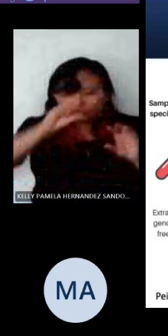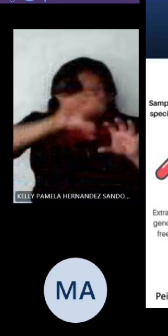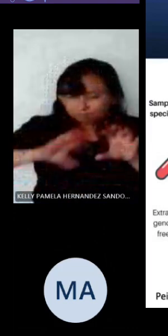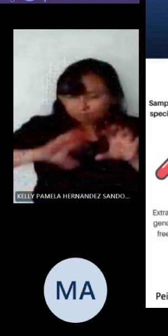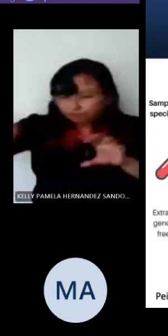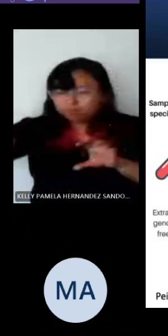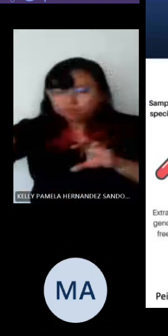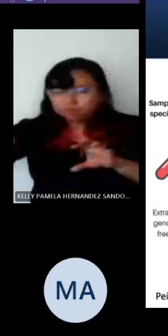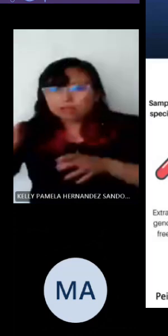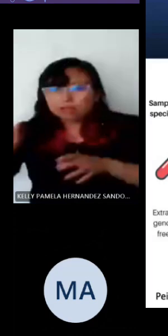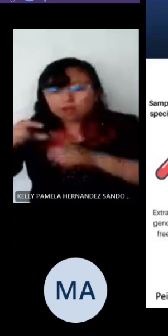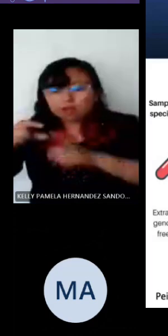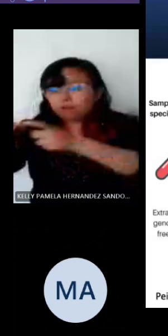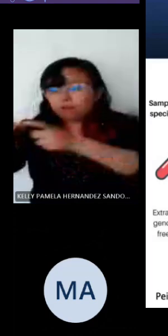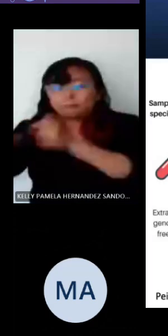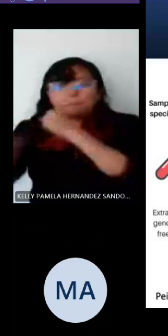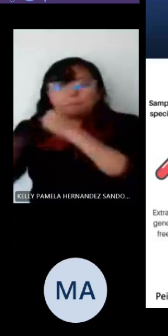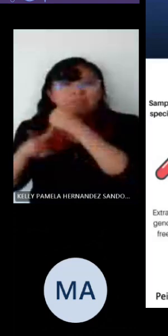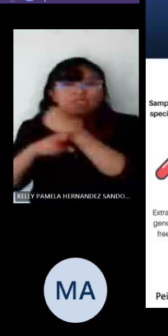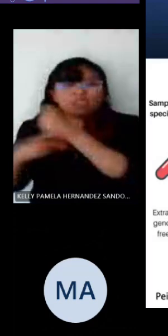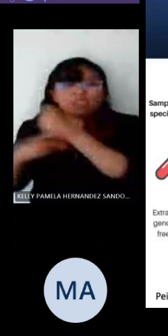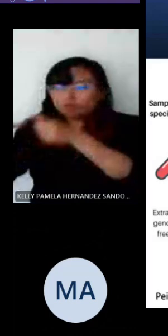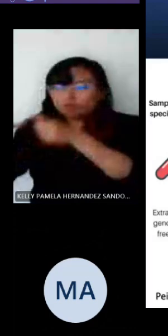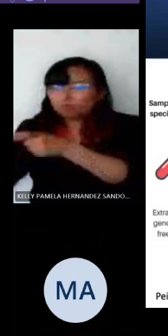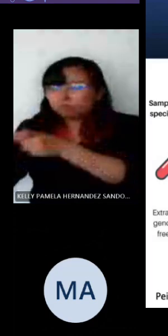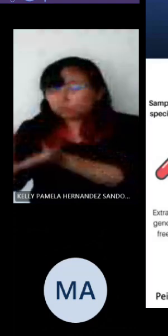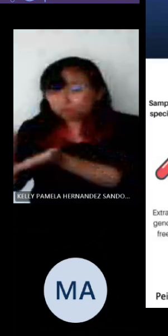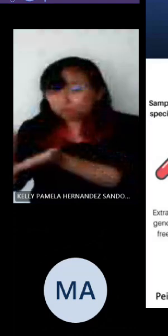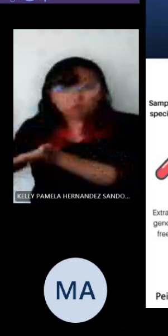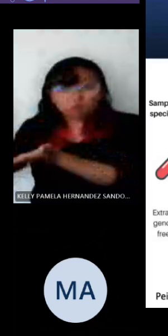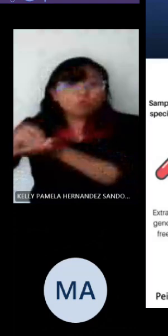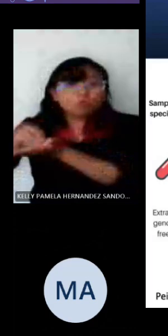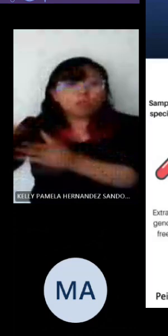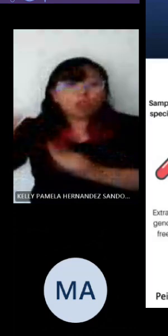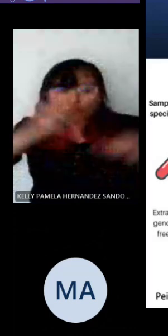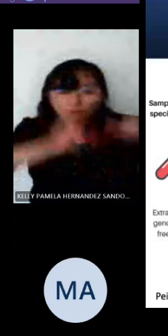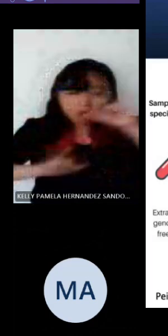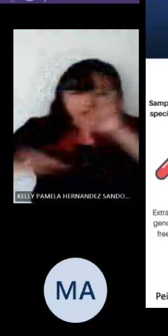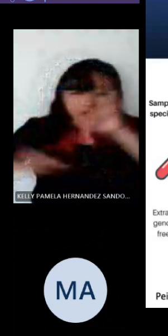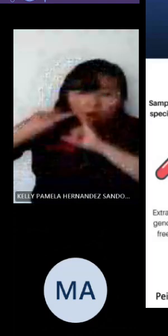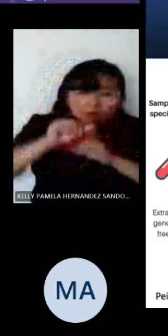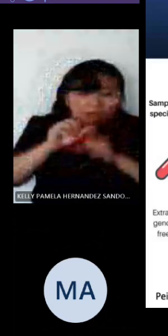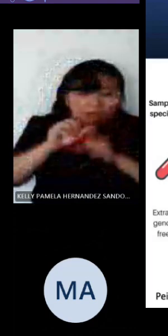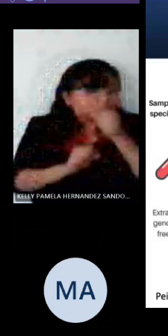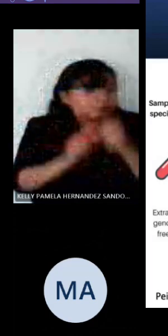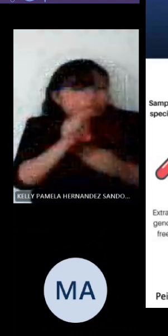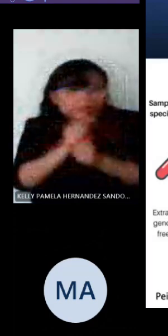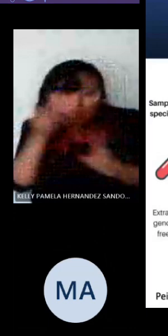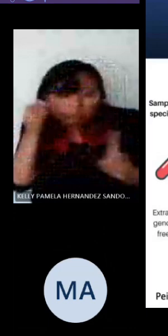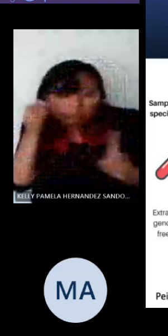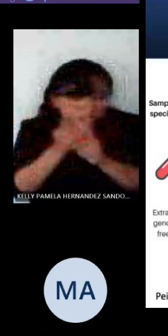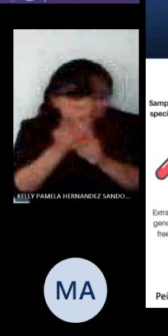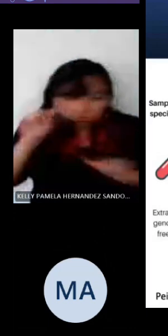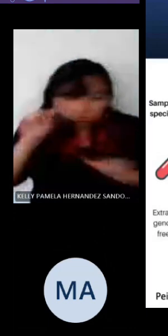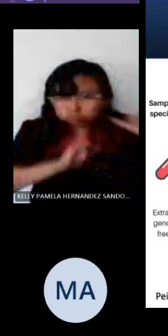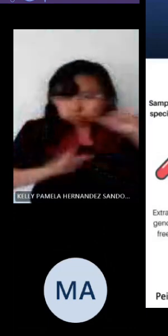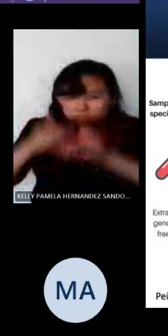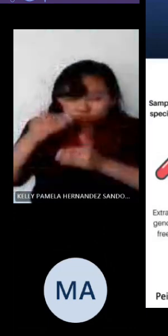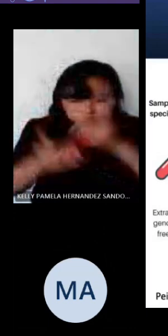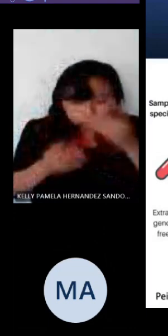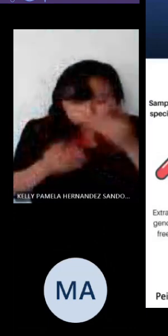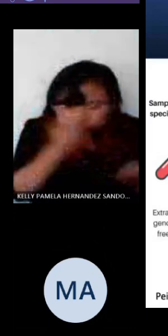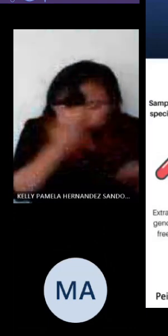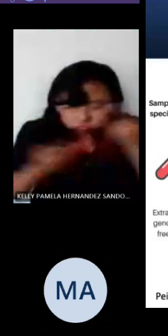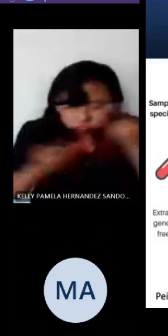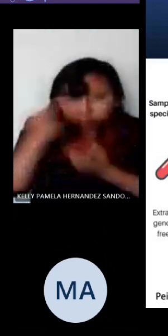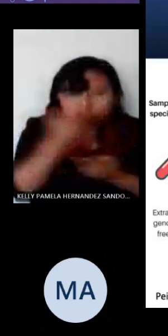de vidrio que después vamos a meter en equipos especializados para hacer una secuenciación. Esta secuenciación, pues se ven ahora sí